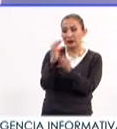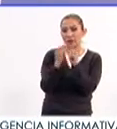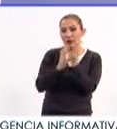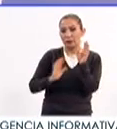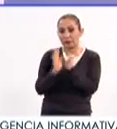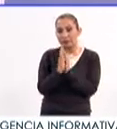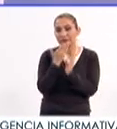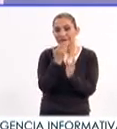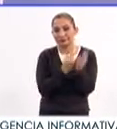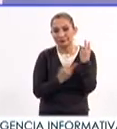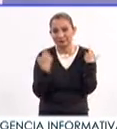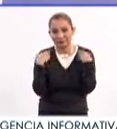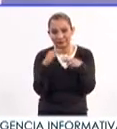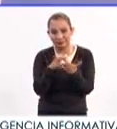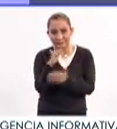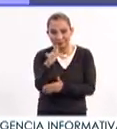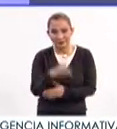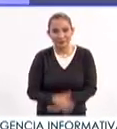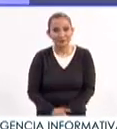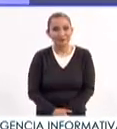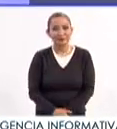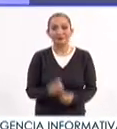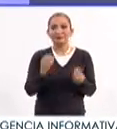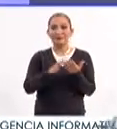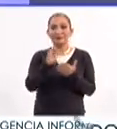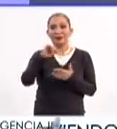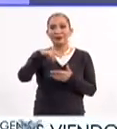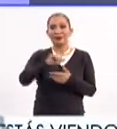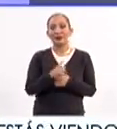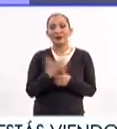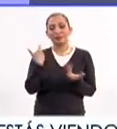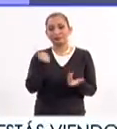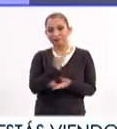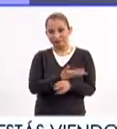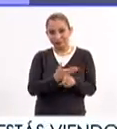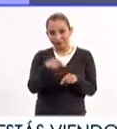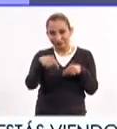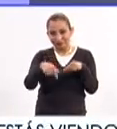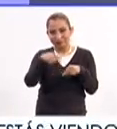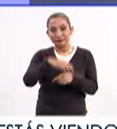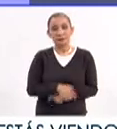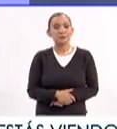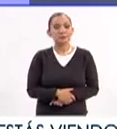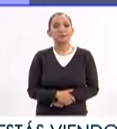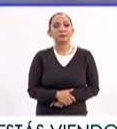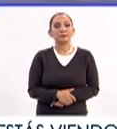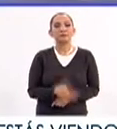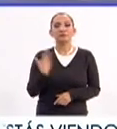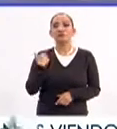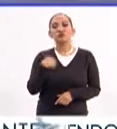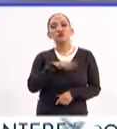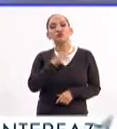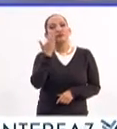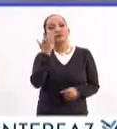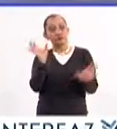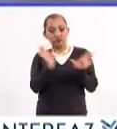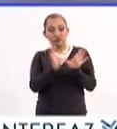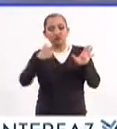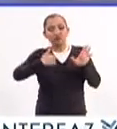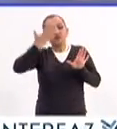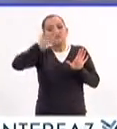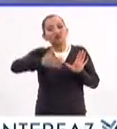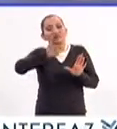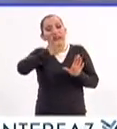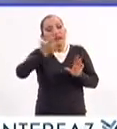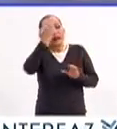mundo. Bienvenida maestra, muchas gracias por estar con nosotros. Muchas gracias Ana Cristina, es un honor estar aquí. Y bueno, por supuesto que cuando uno quiere certificarse en el idioma